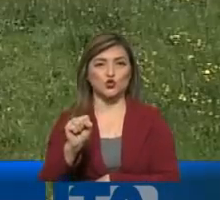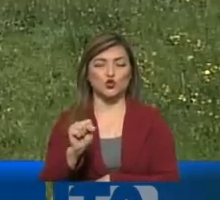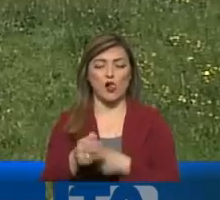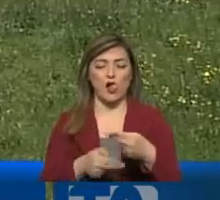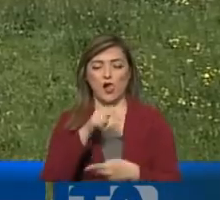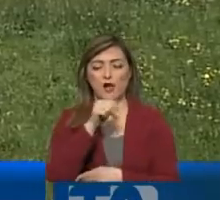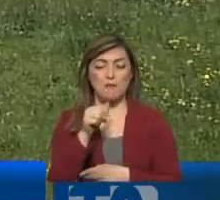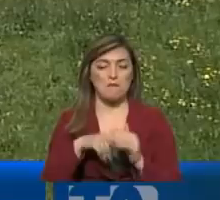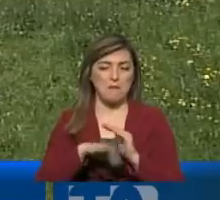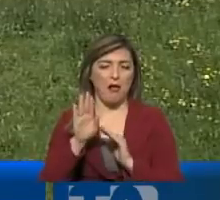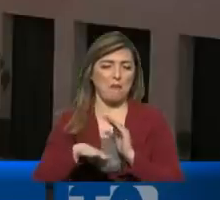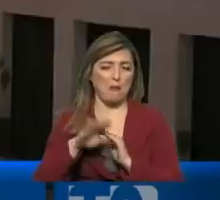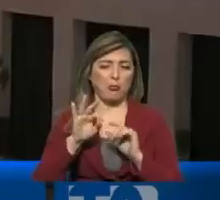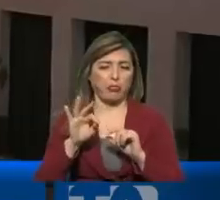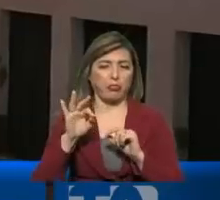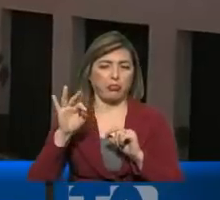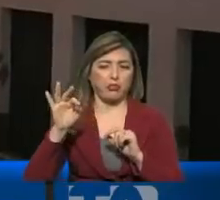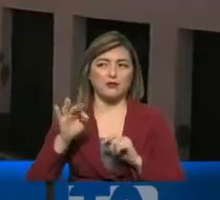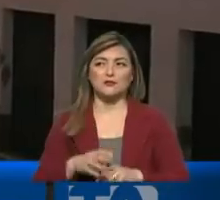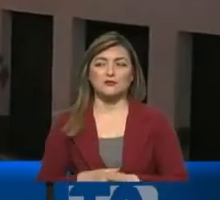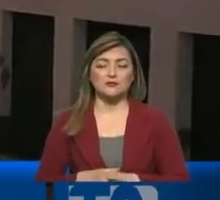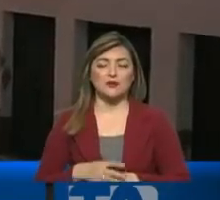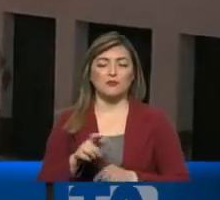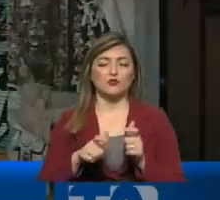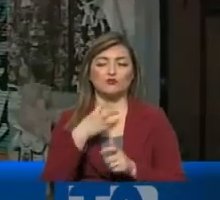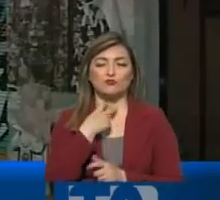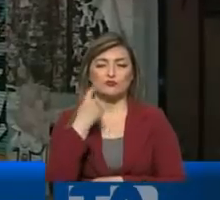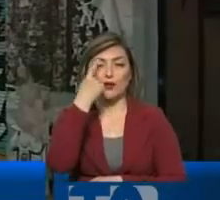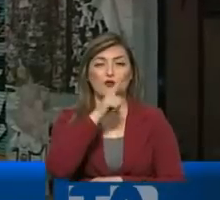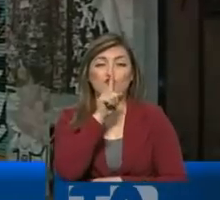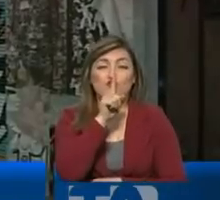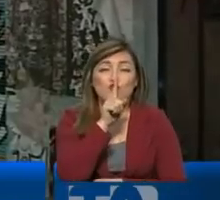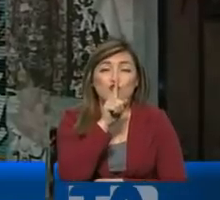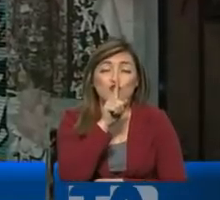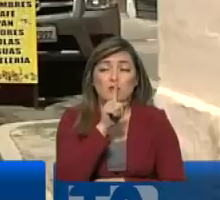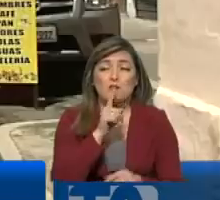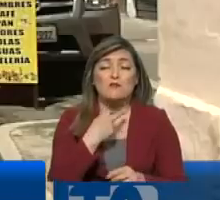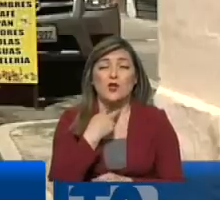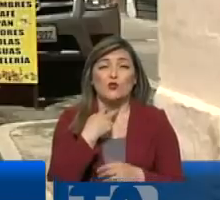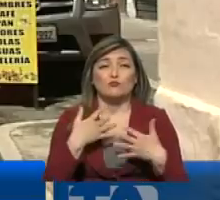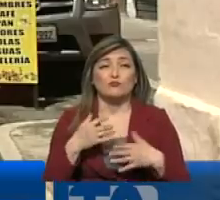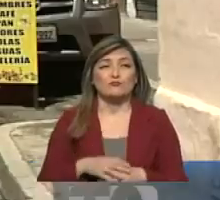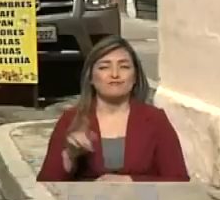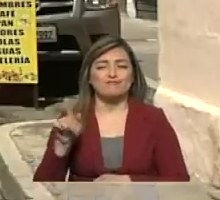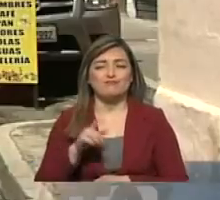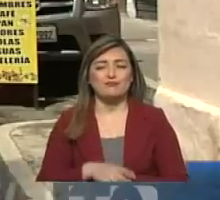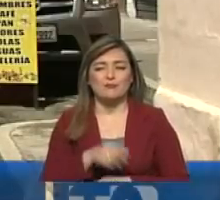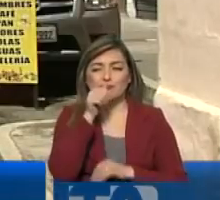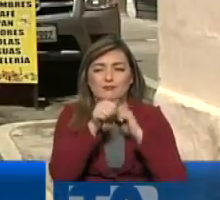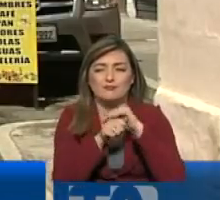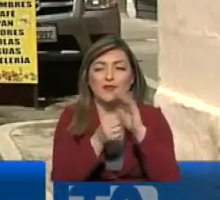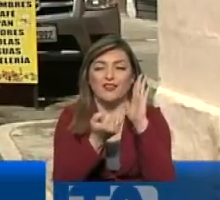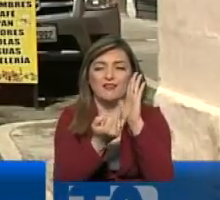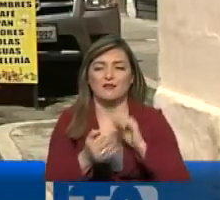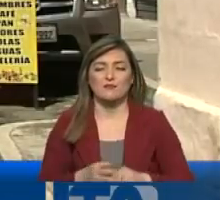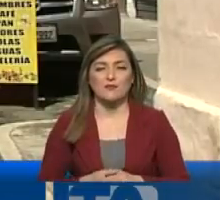en incremento. Así lo dicen los vecinos, quienes tienen miedo a mostrar su identidad por represalias. En alguna ocasión sí me pasó amedrentando también a